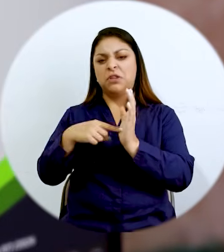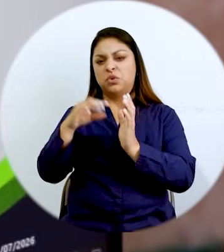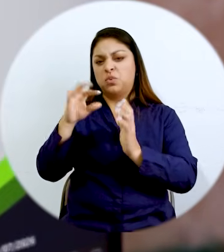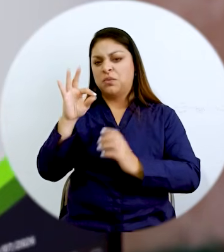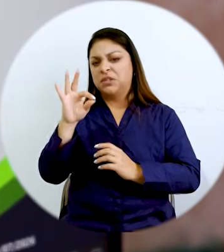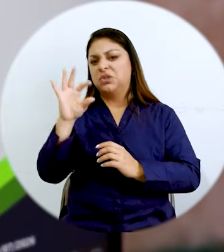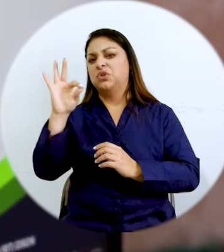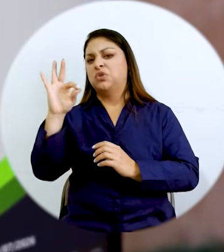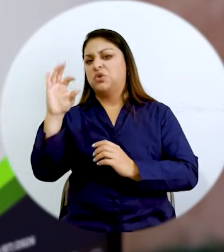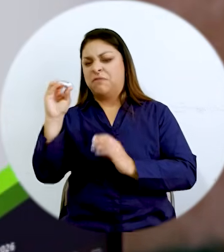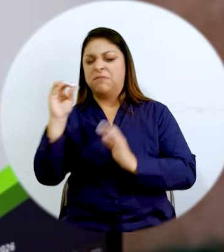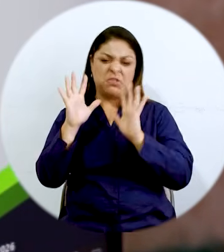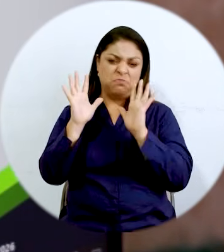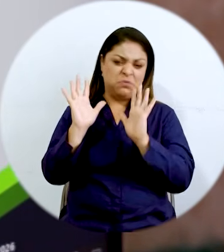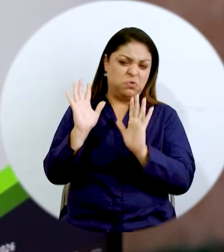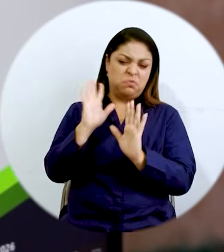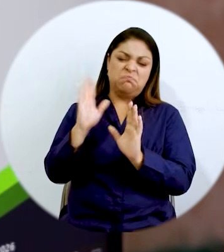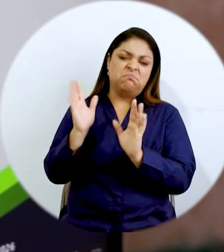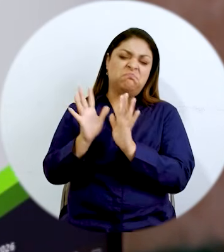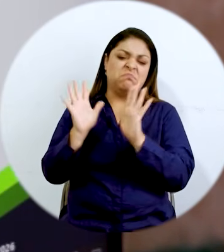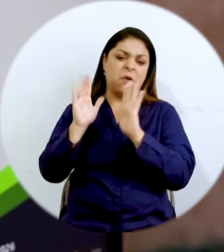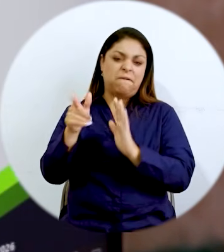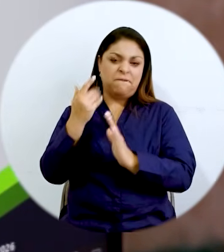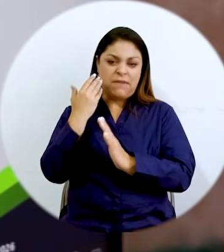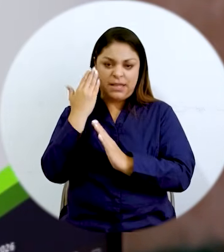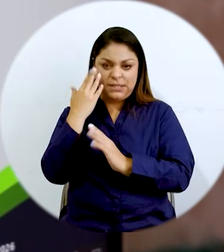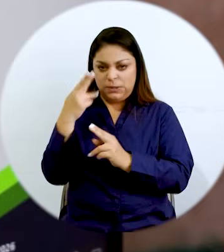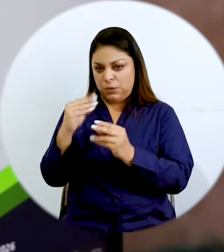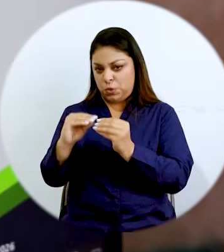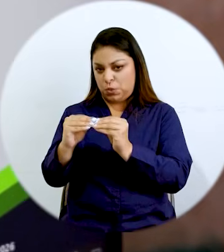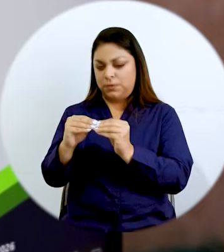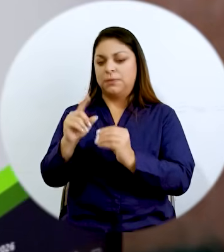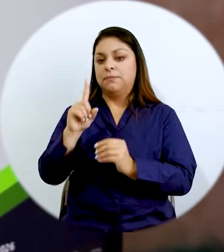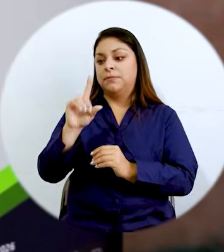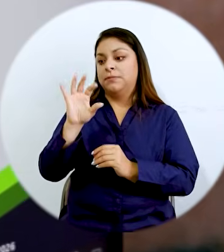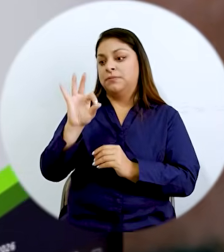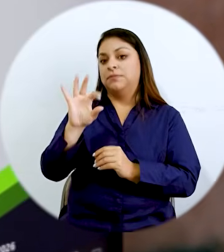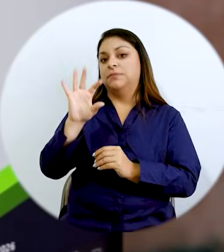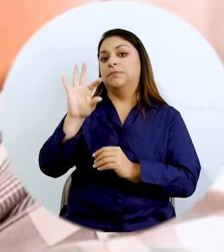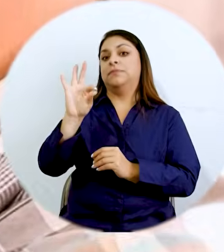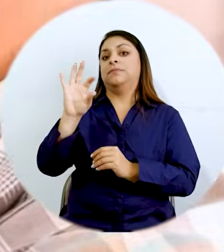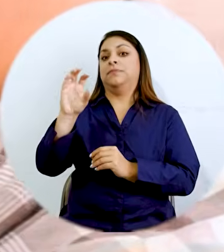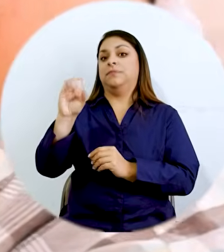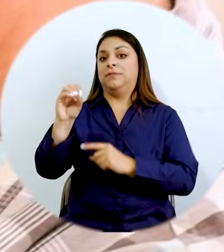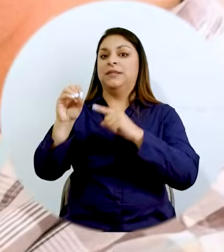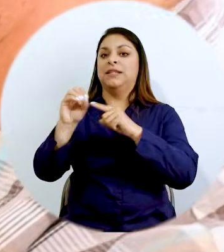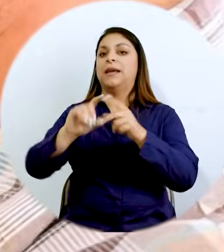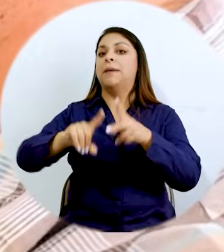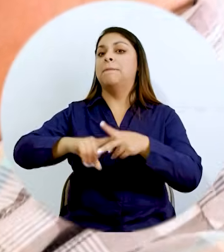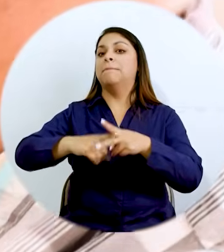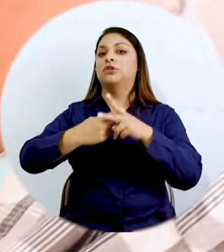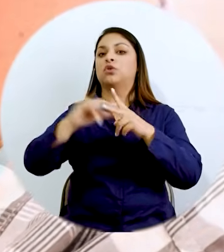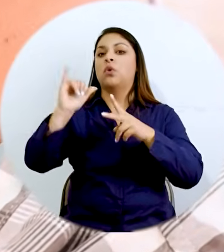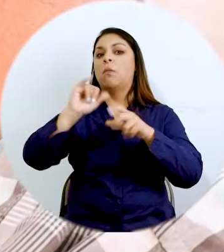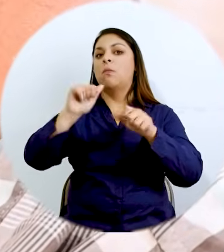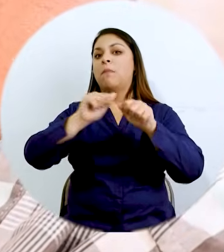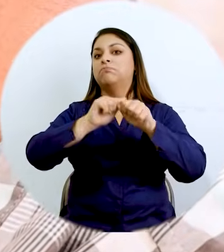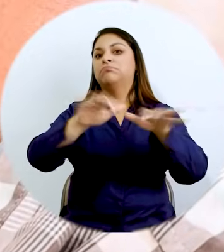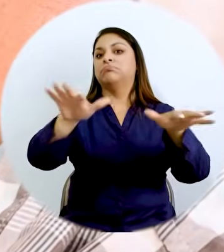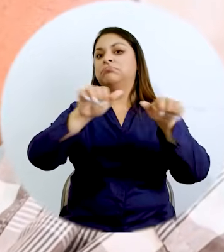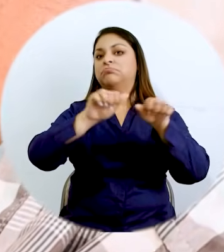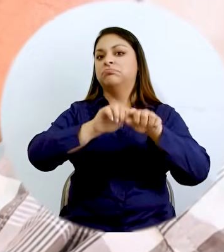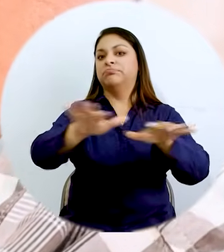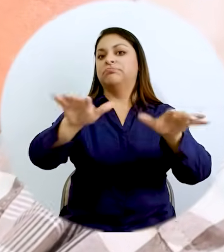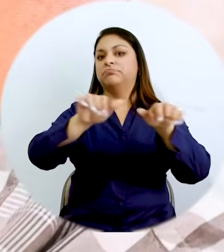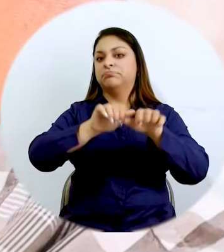ponerle un número, digamos, más fácil, que se comenzó a evangelizar sobre el